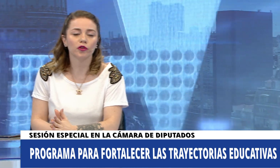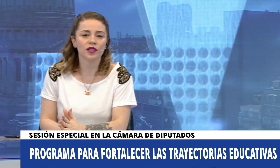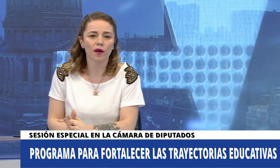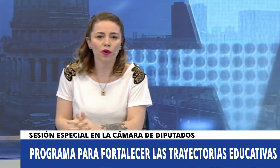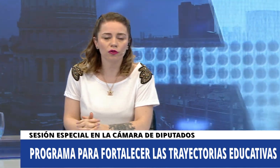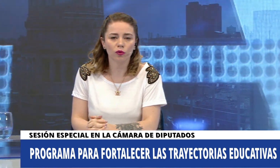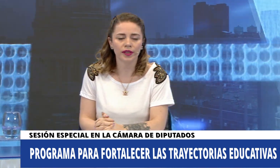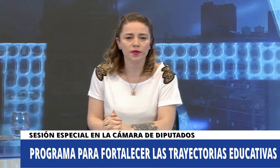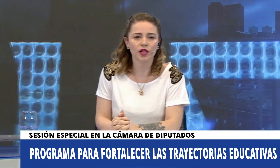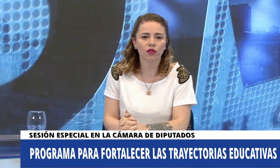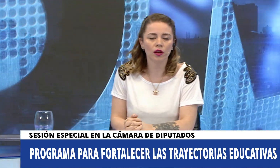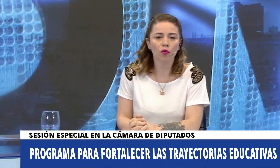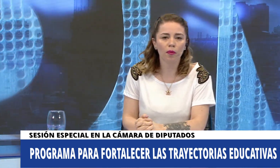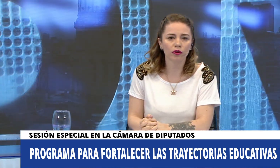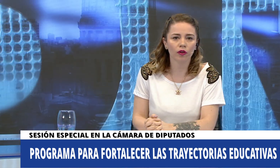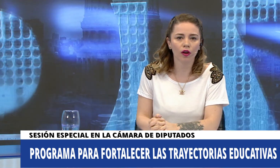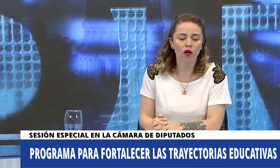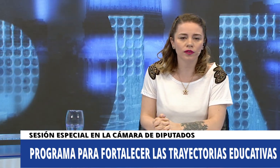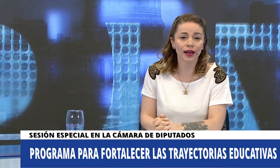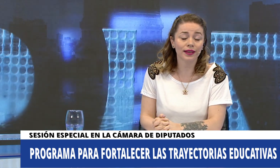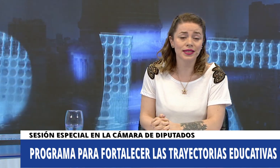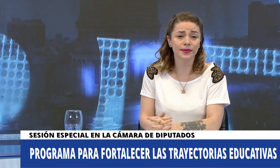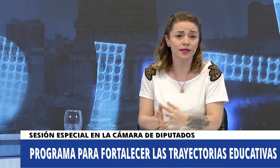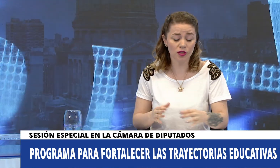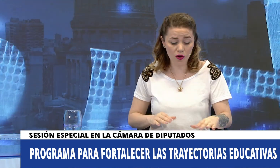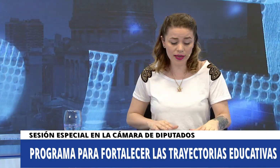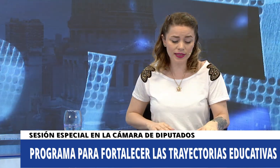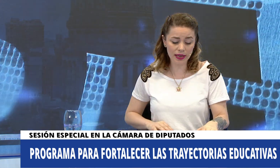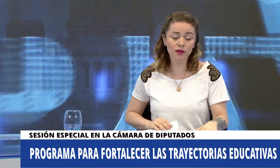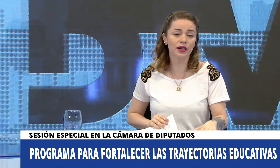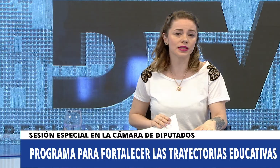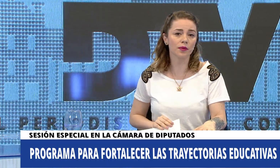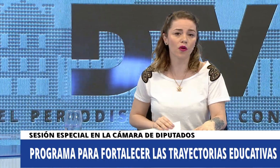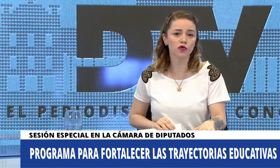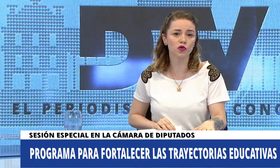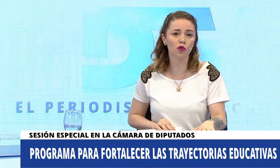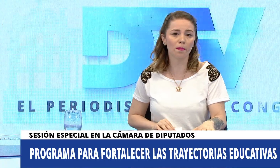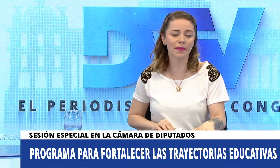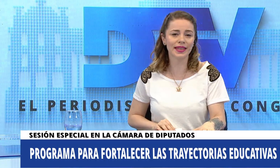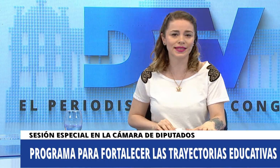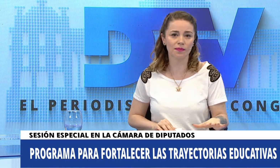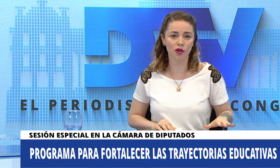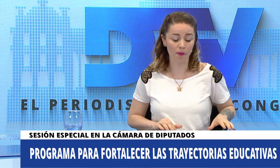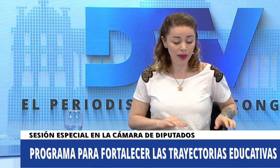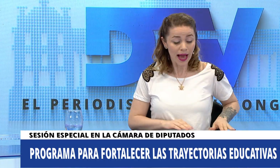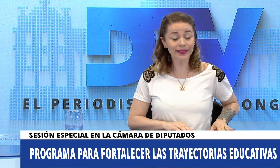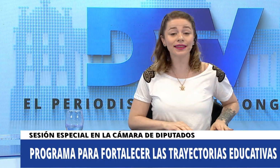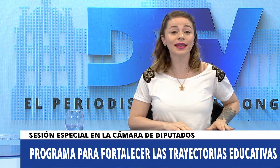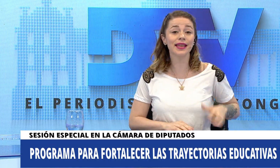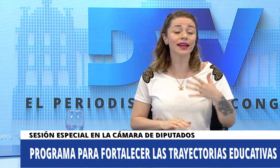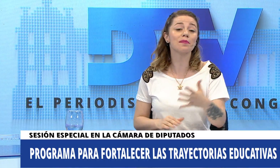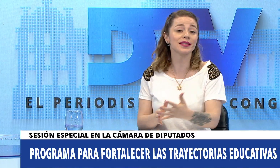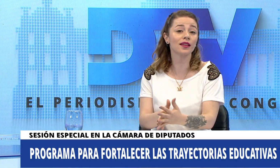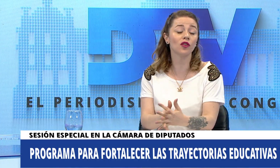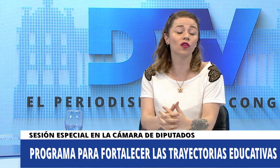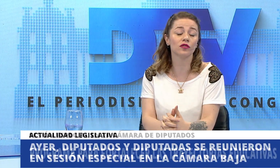231 votos a favor tuvo este proyecto, ningún voto en contra, 3 abstenciones y recibió su media sanción. Antes de